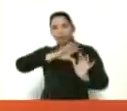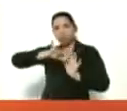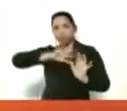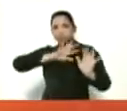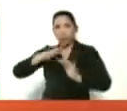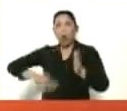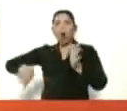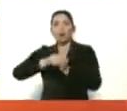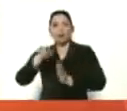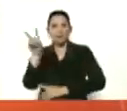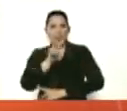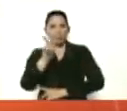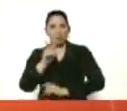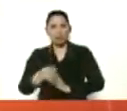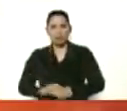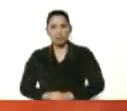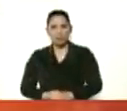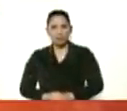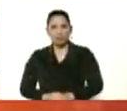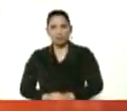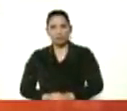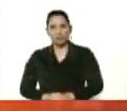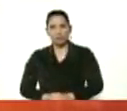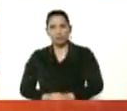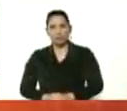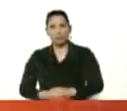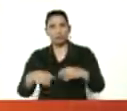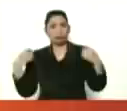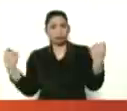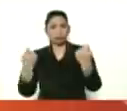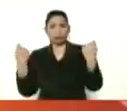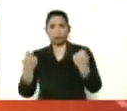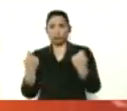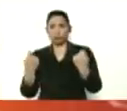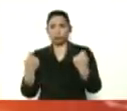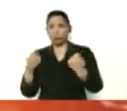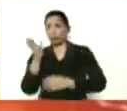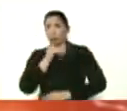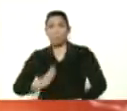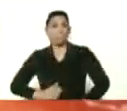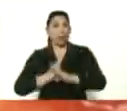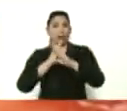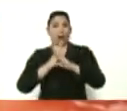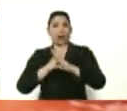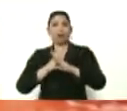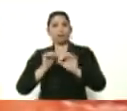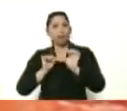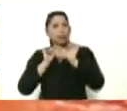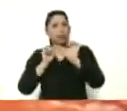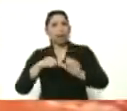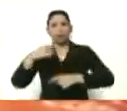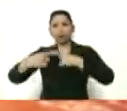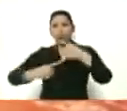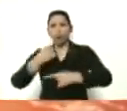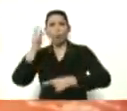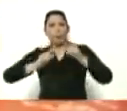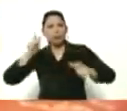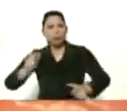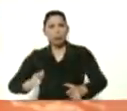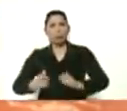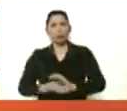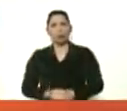¿Ah? Entonces, una campaña incesante que se mantiene. Todos los días la agencia Reuters,